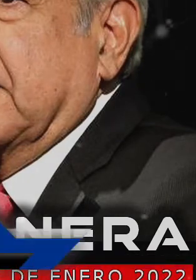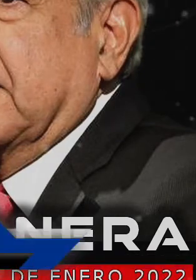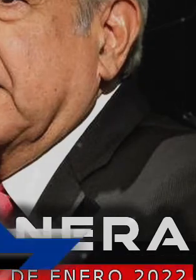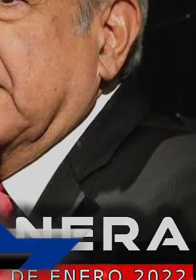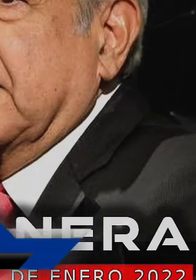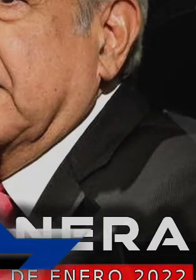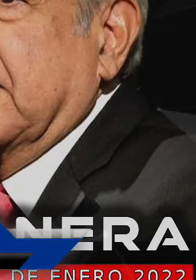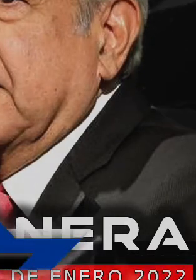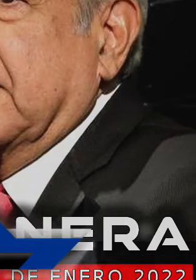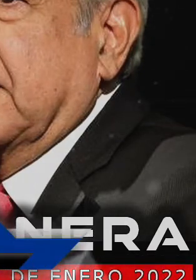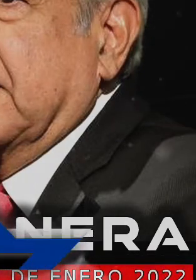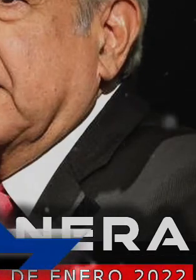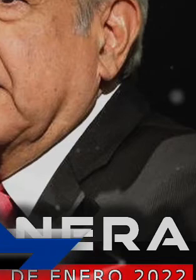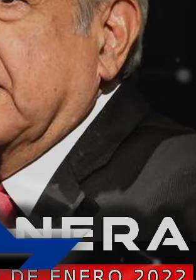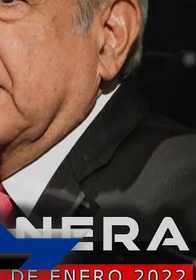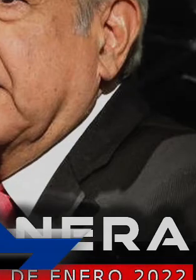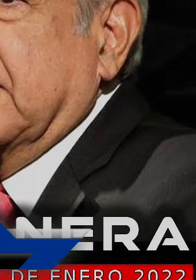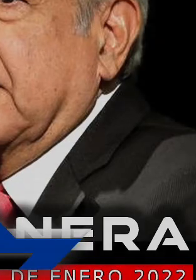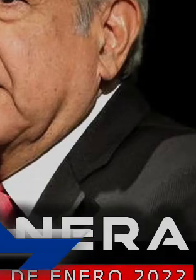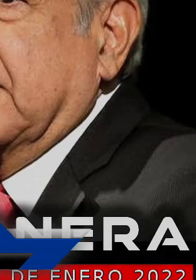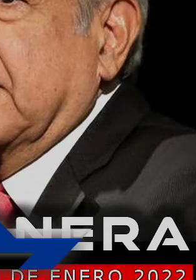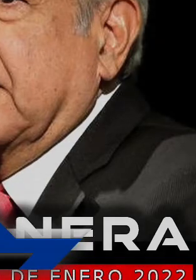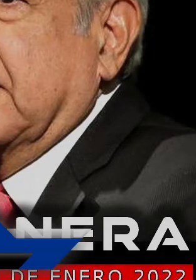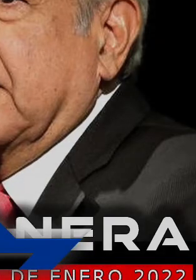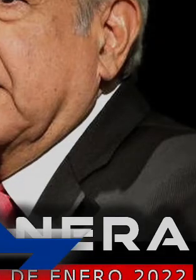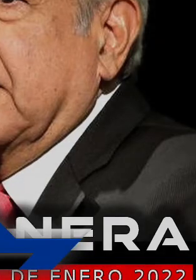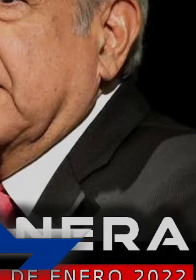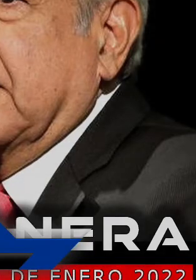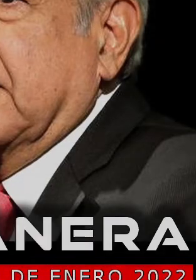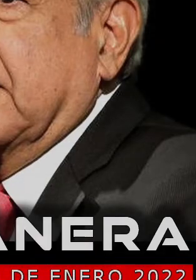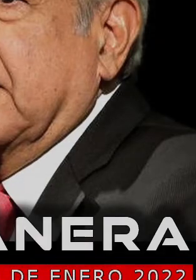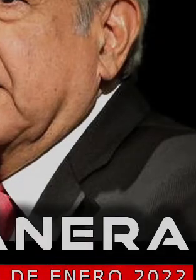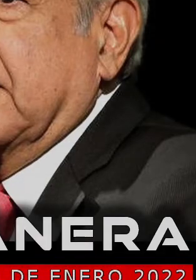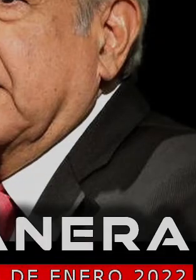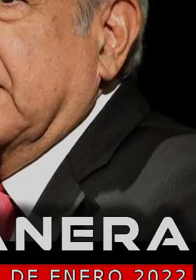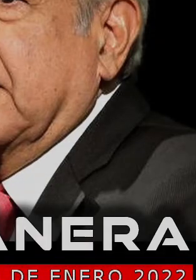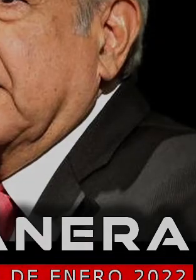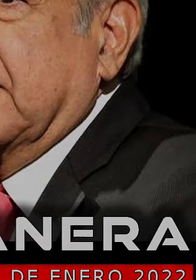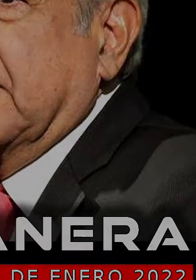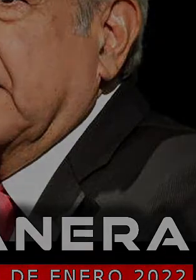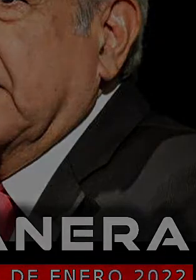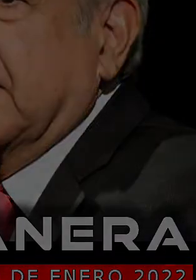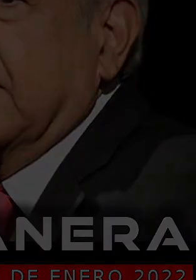La conferencia del presidente Andrés Manuel López Obrador en 5 minutos o menos.